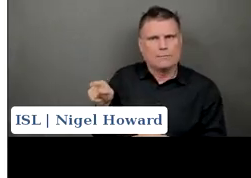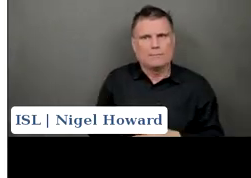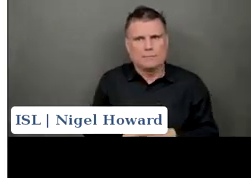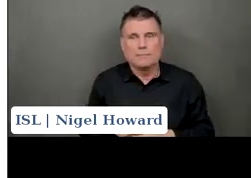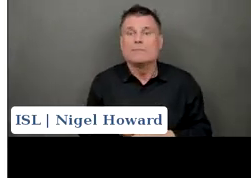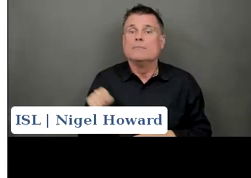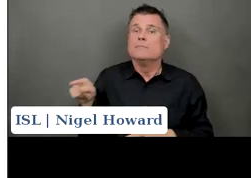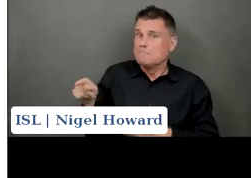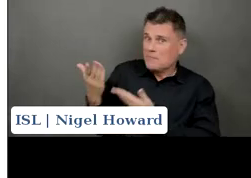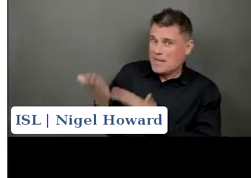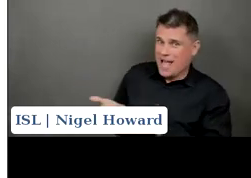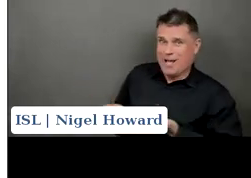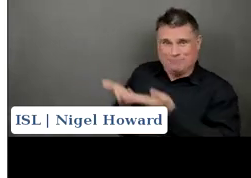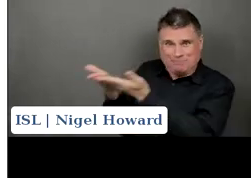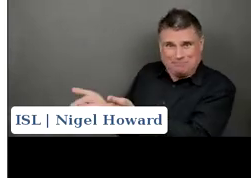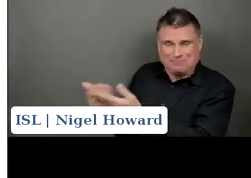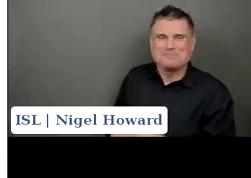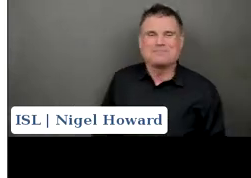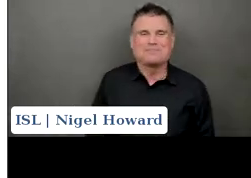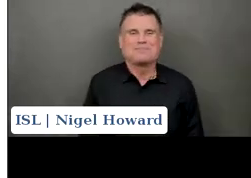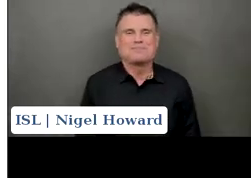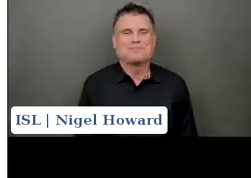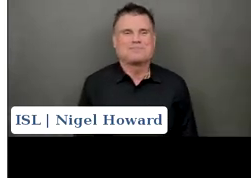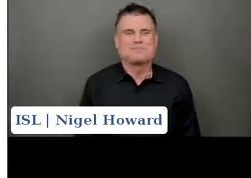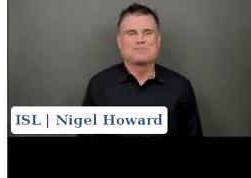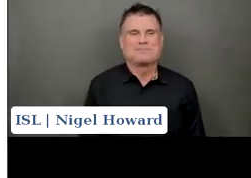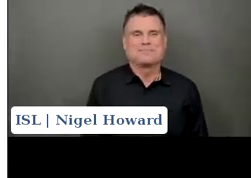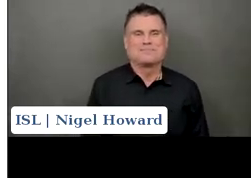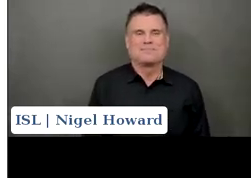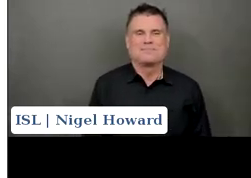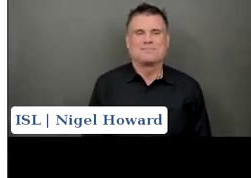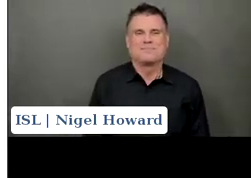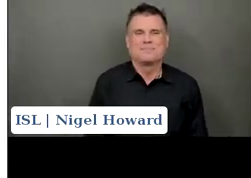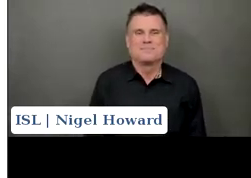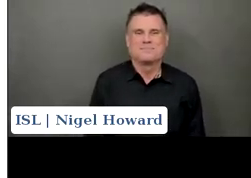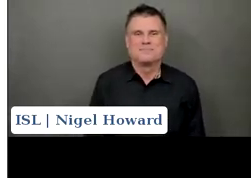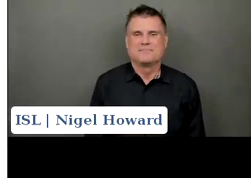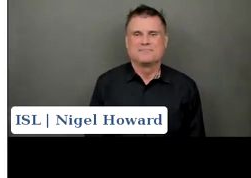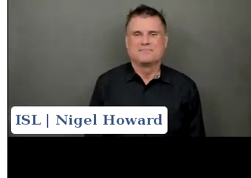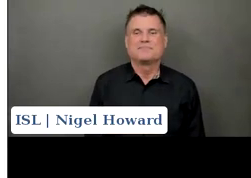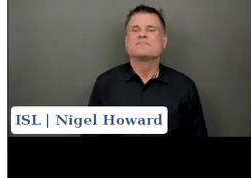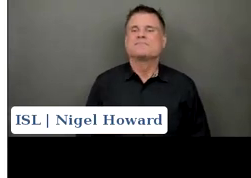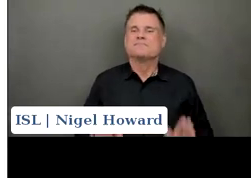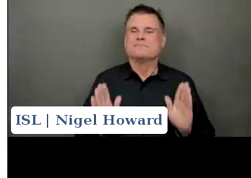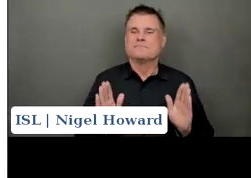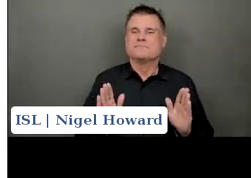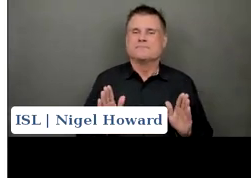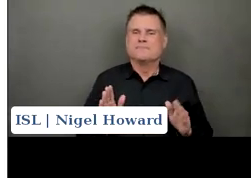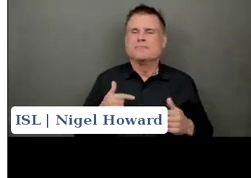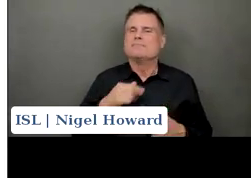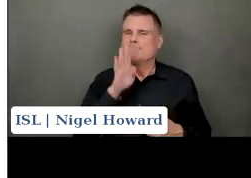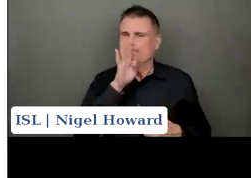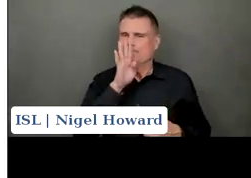is yours. And just for the colleagues, Florencia, muchas gracias, Alexandre. Veo que me han anulado el